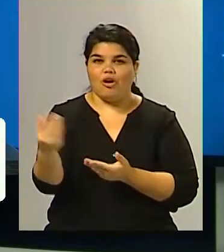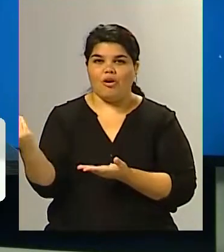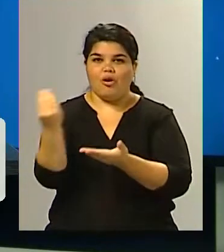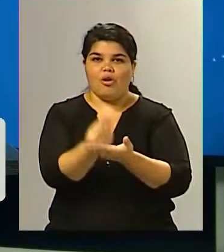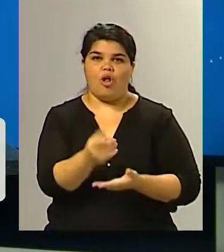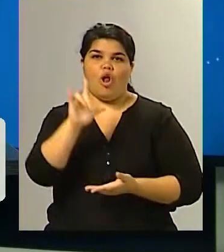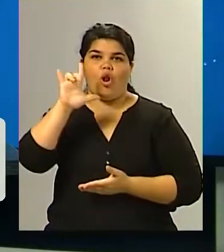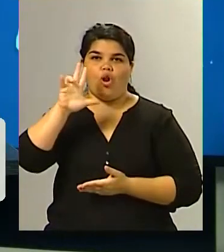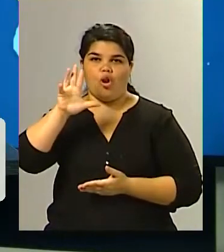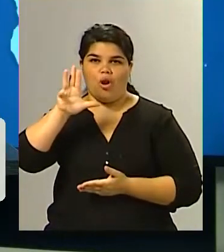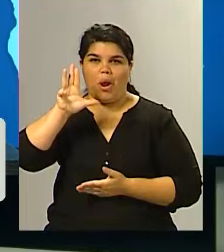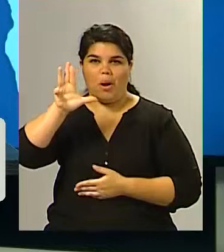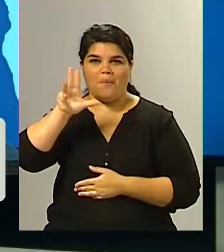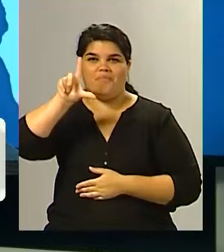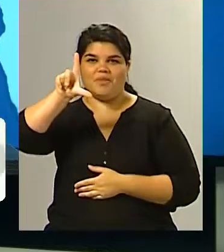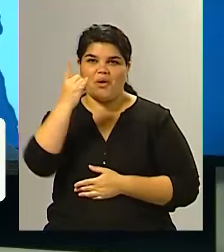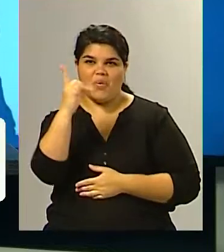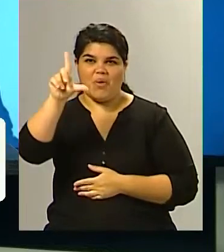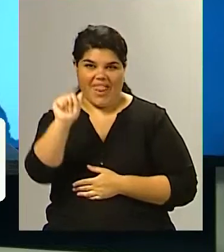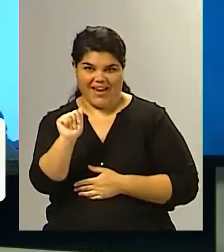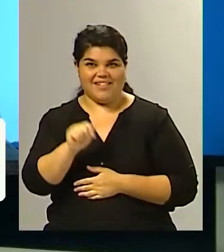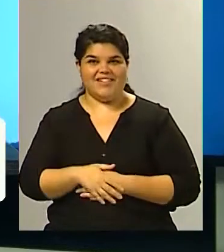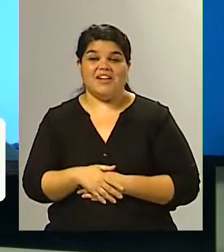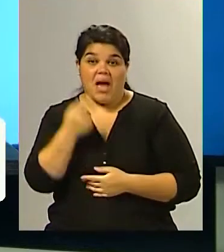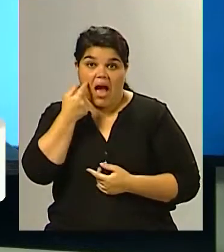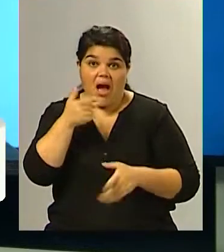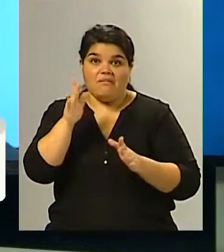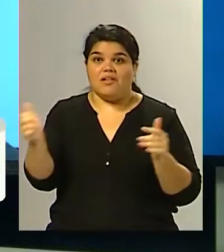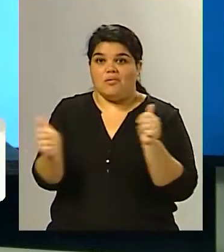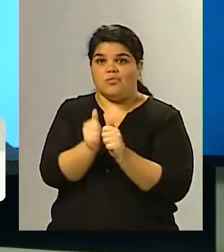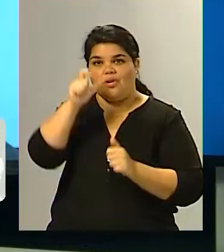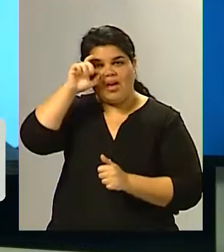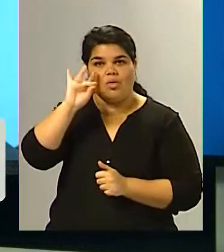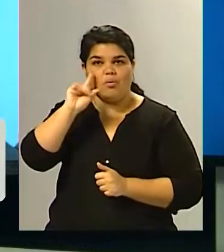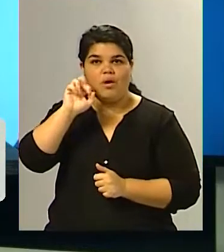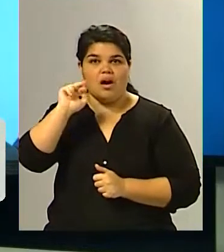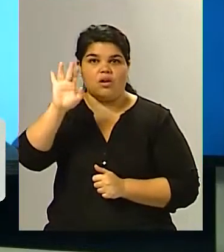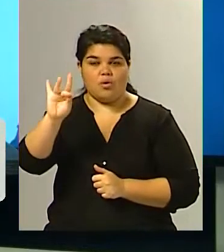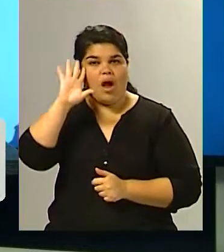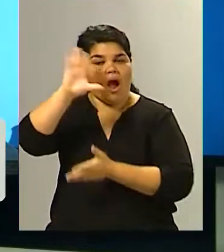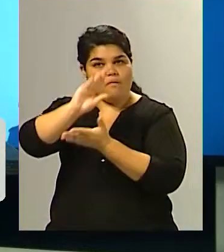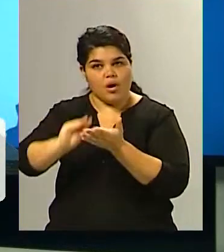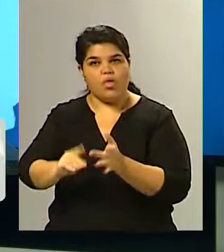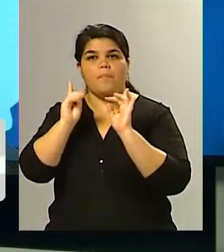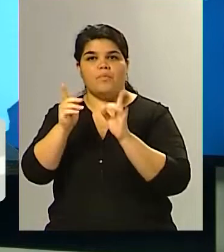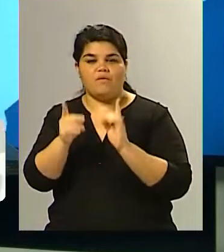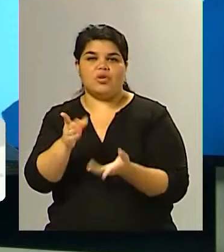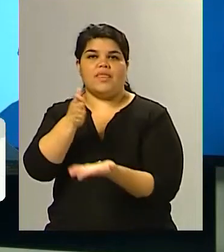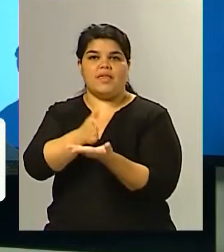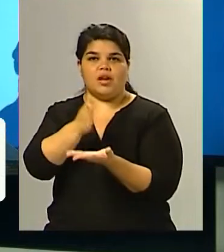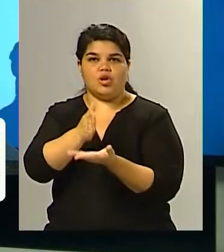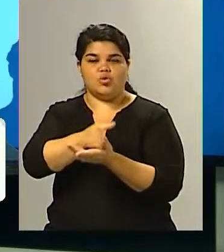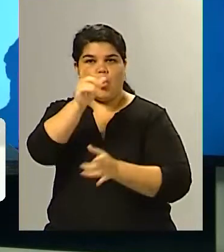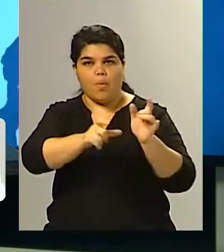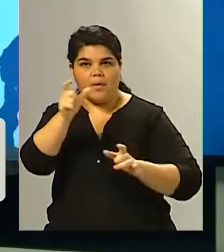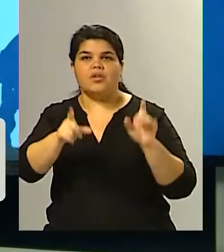Lula da Silva. Lo vamos a analizar en primer término con Eduardo Tagliani, que es abogado, docente de Derechos Humanos, de Derecho Internacional